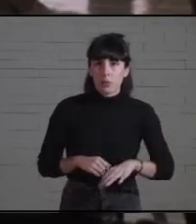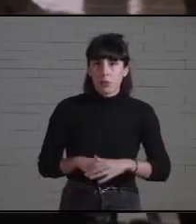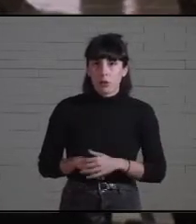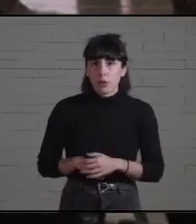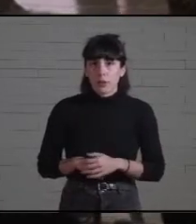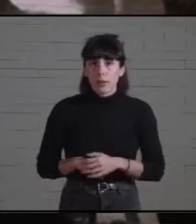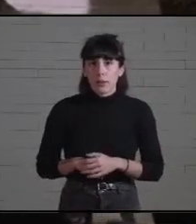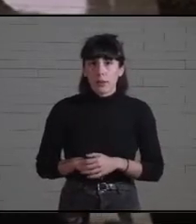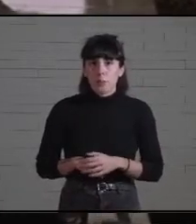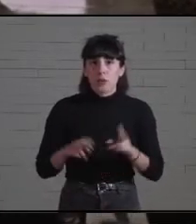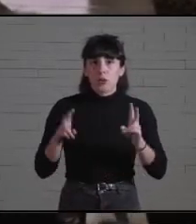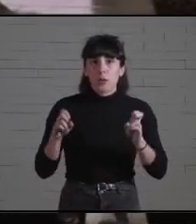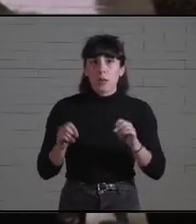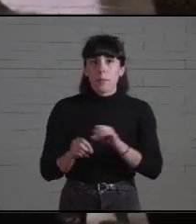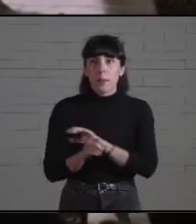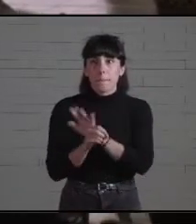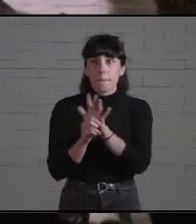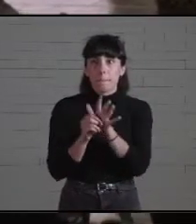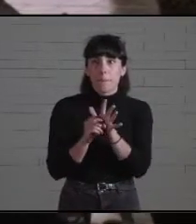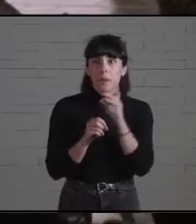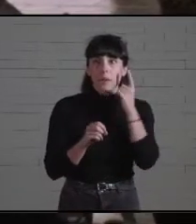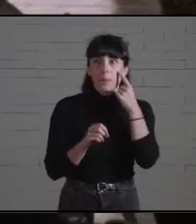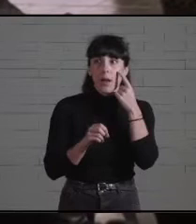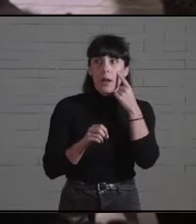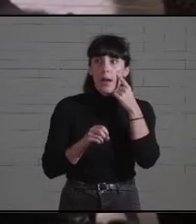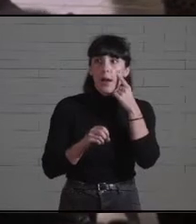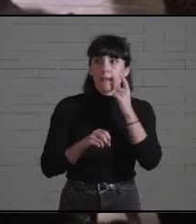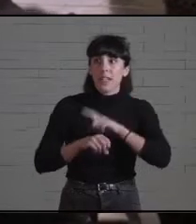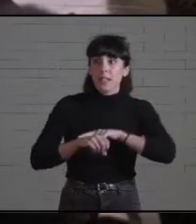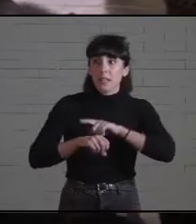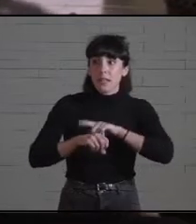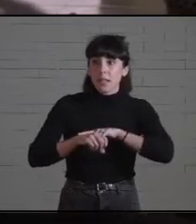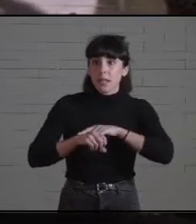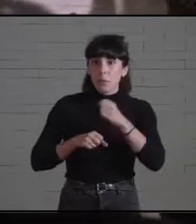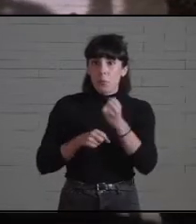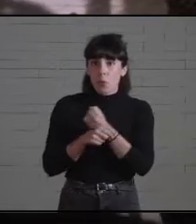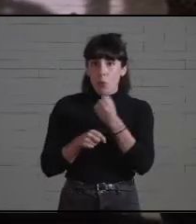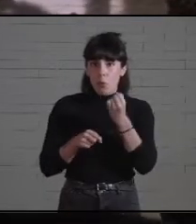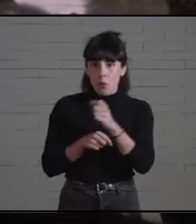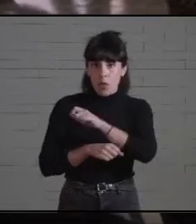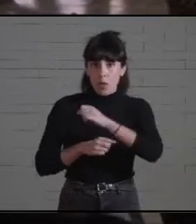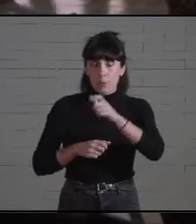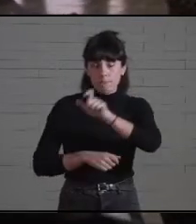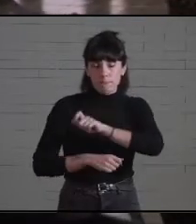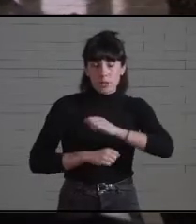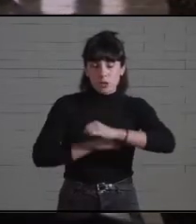el efecto de la pandemia en el tiempo de cuidado a personas adultas, enfermas o dependientes,